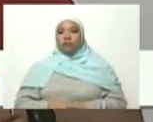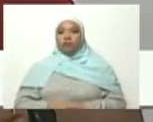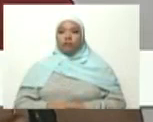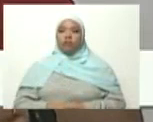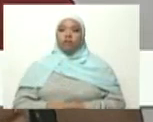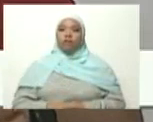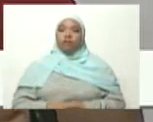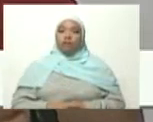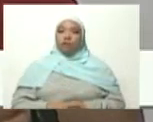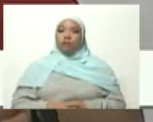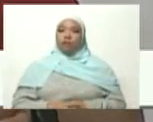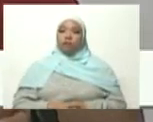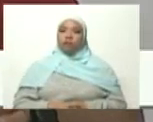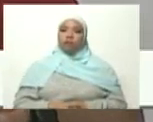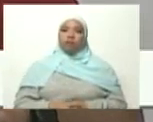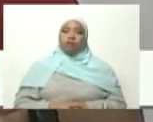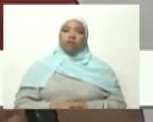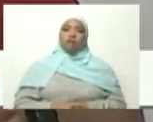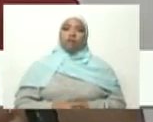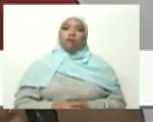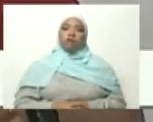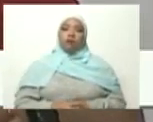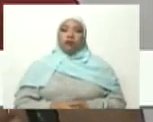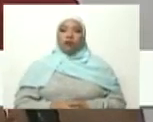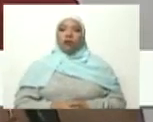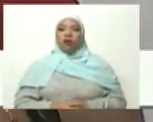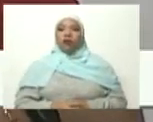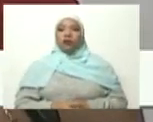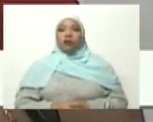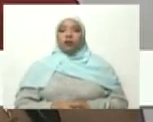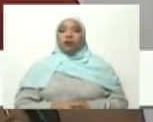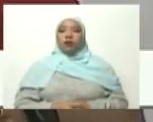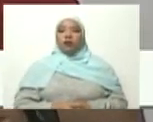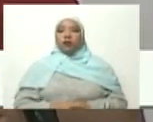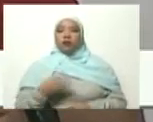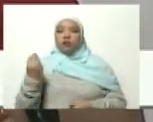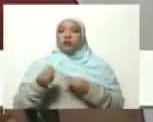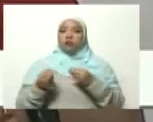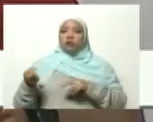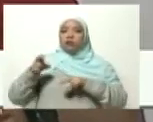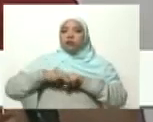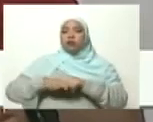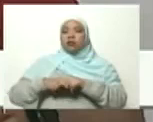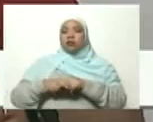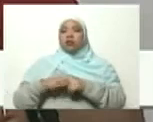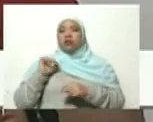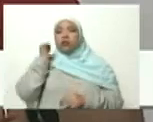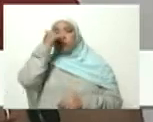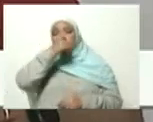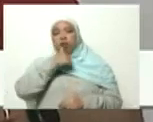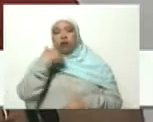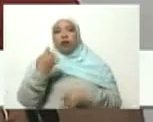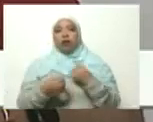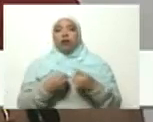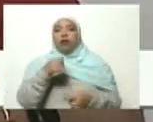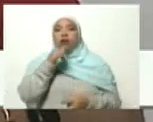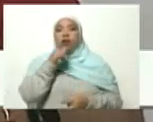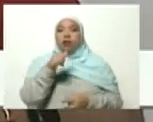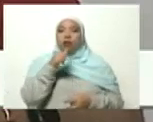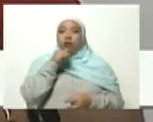la vez pasada, no es resistencia en un chinchorro, en un sillón, en resistencia activa, en